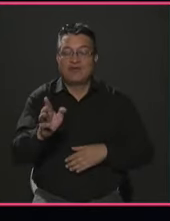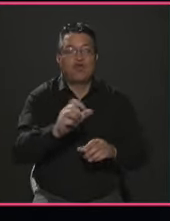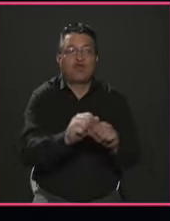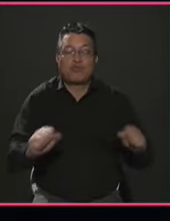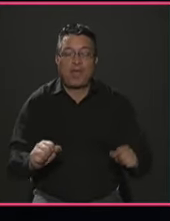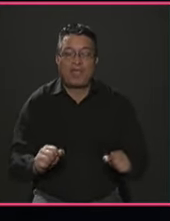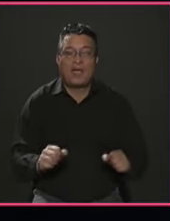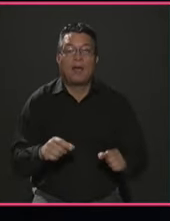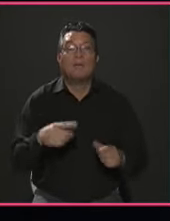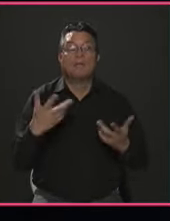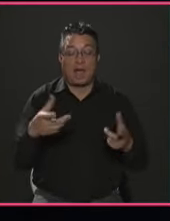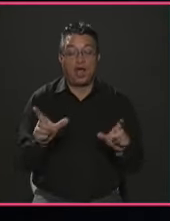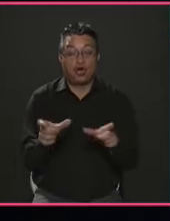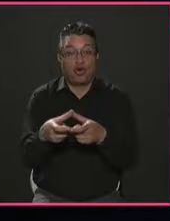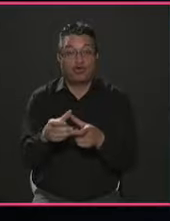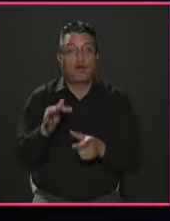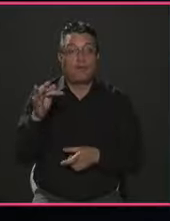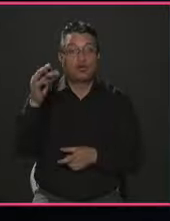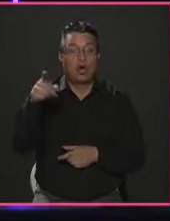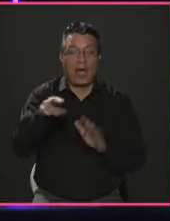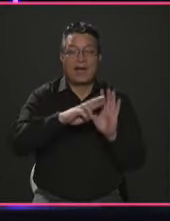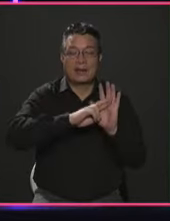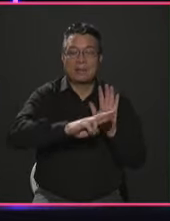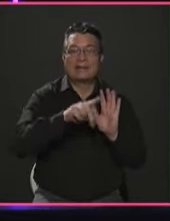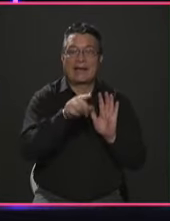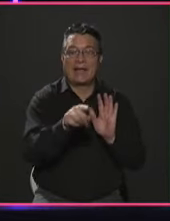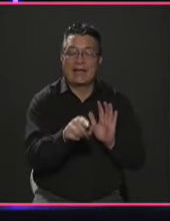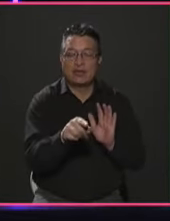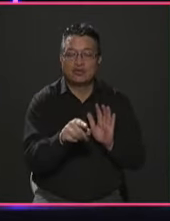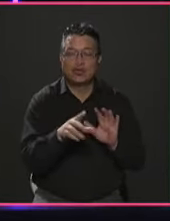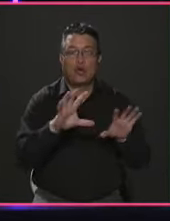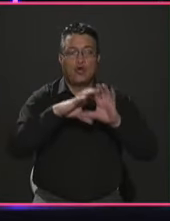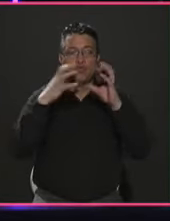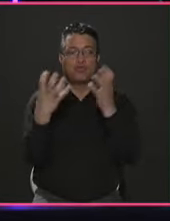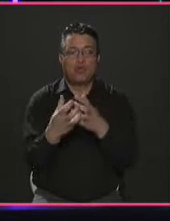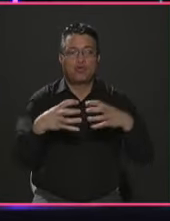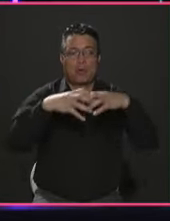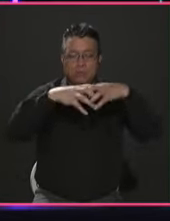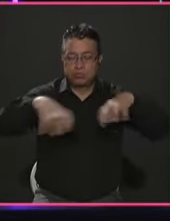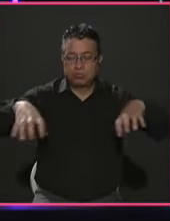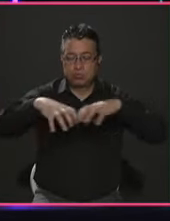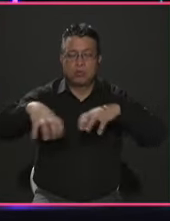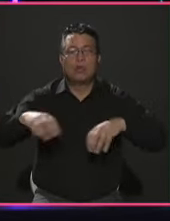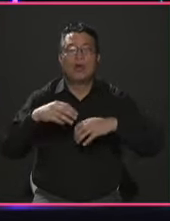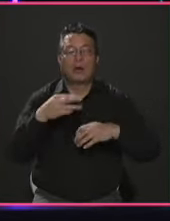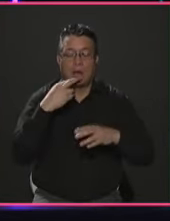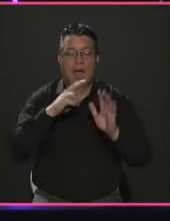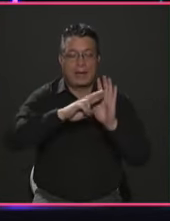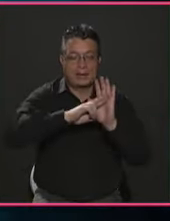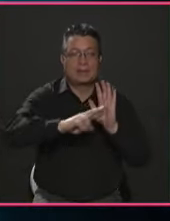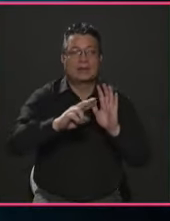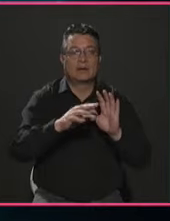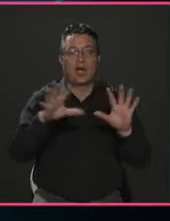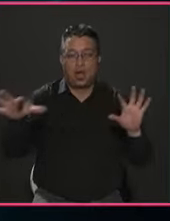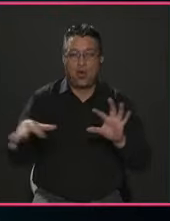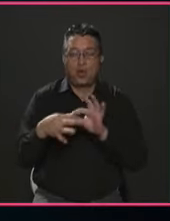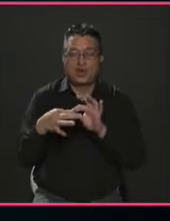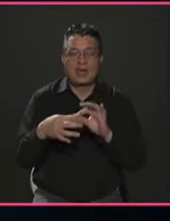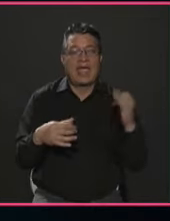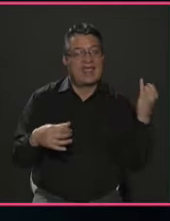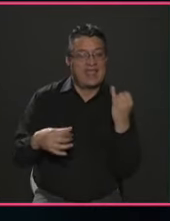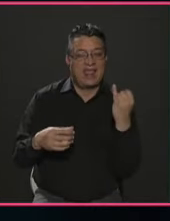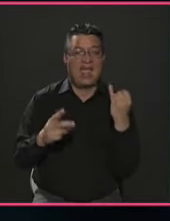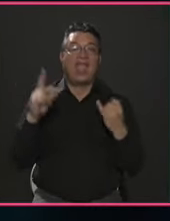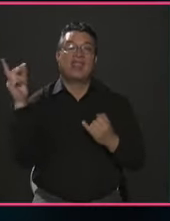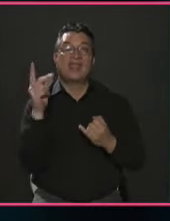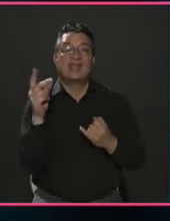pero el congreso futuro representa eso en un mundo polarizado representa la posibilidad de ir a la izquierda y a las derechas